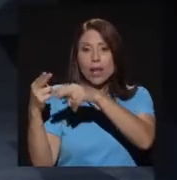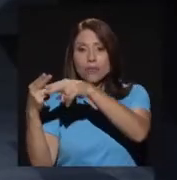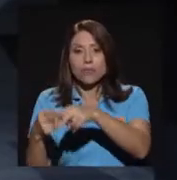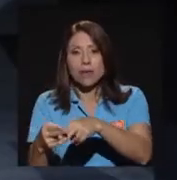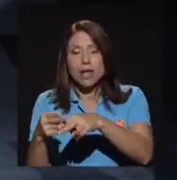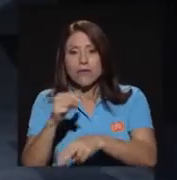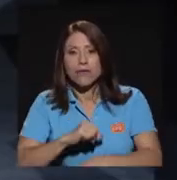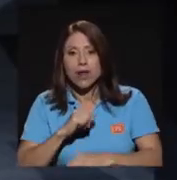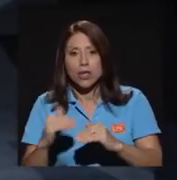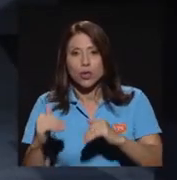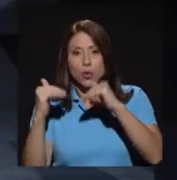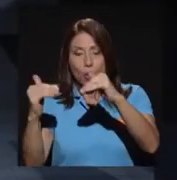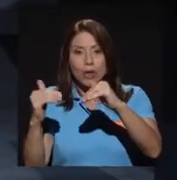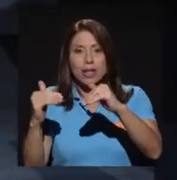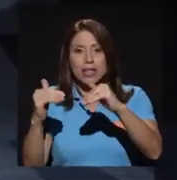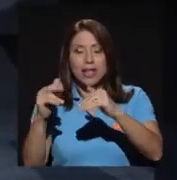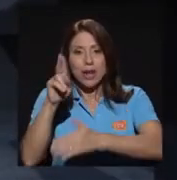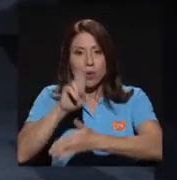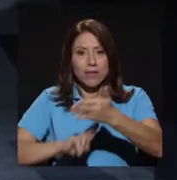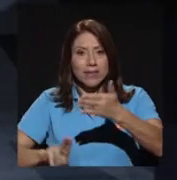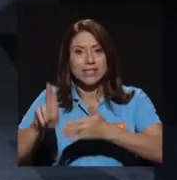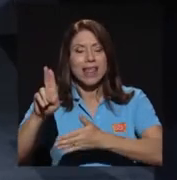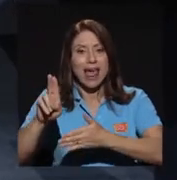sucedió en el de mercé tinoco